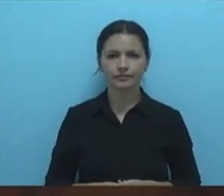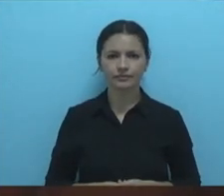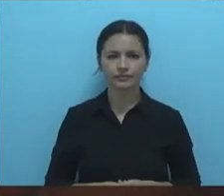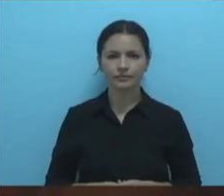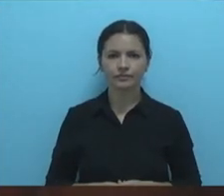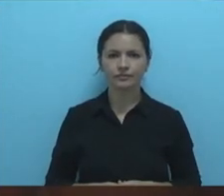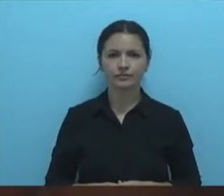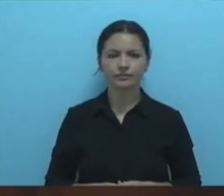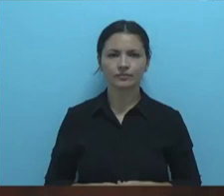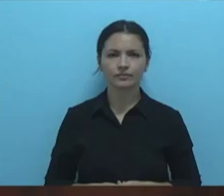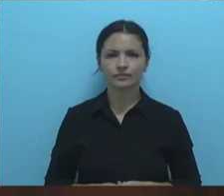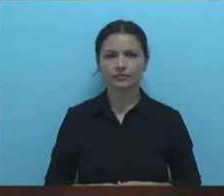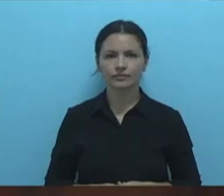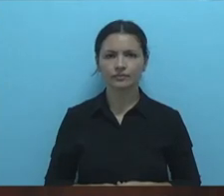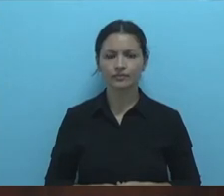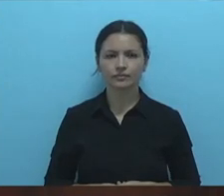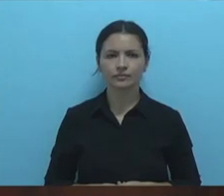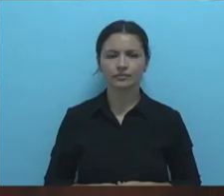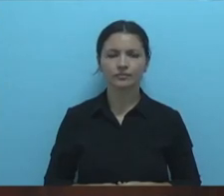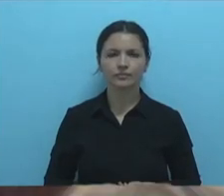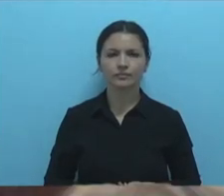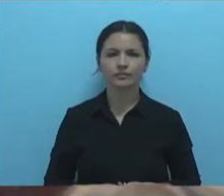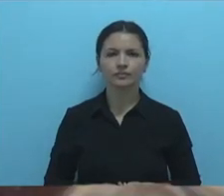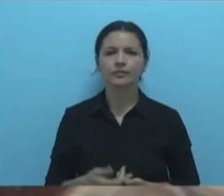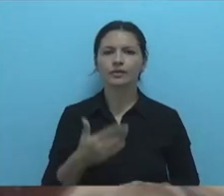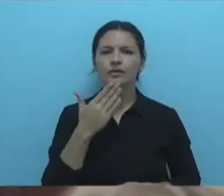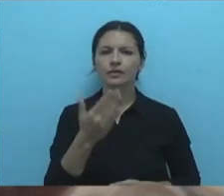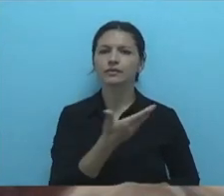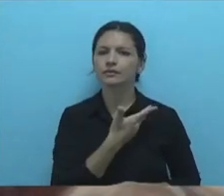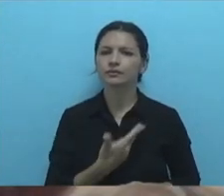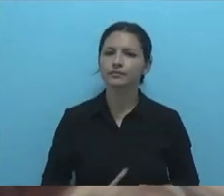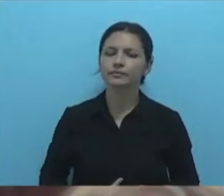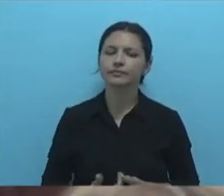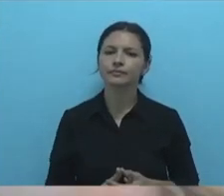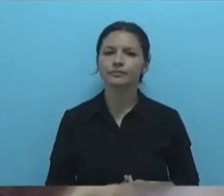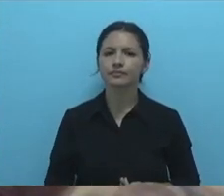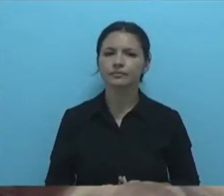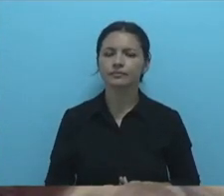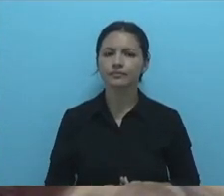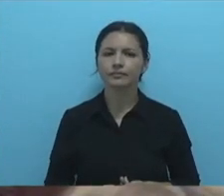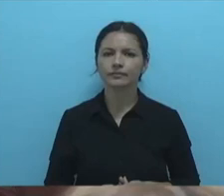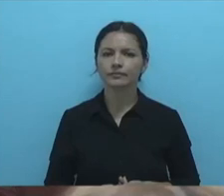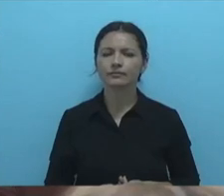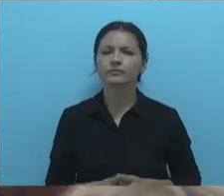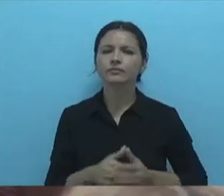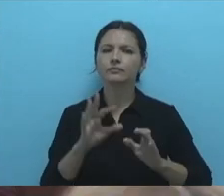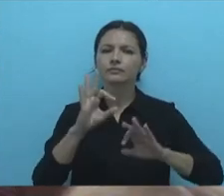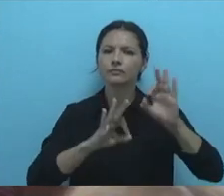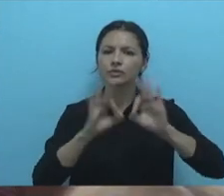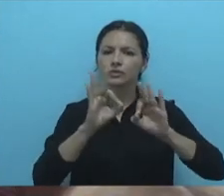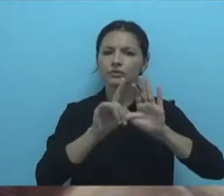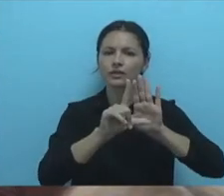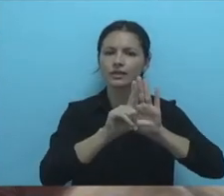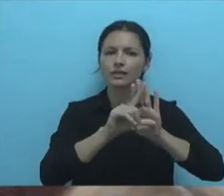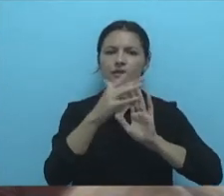Ricardo Olivera Gracias señor presidente es para solicitar que el proyecto de